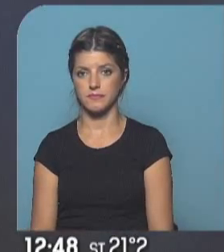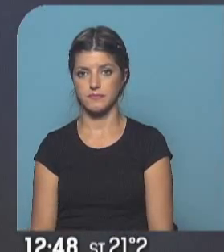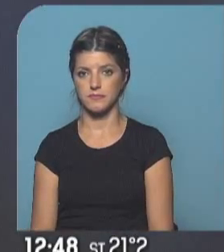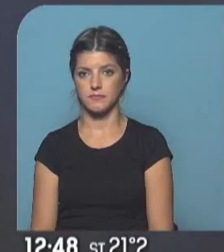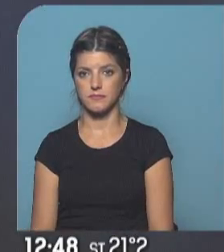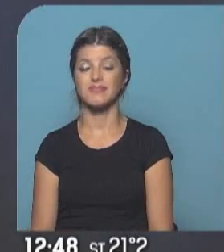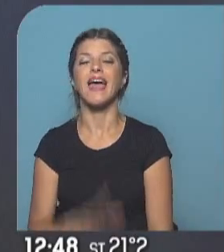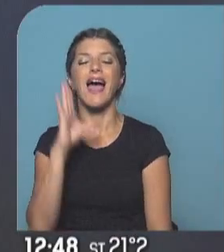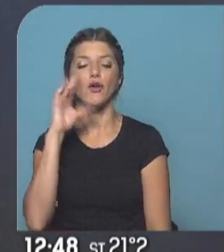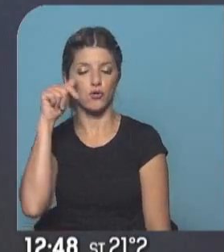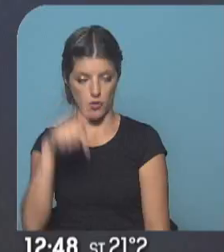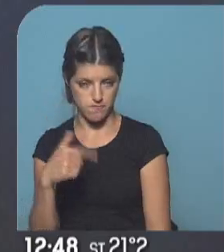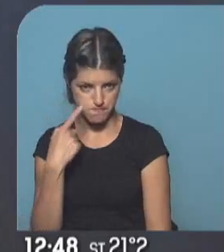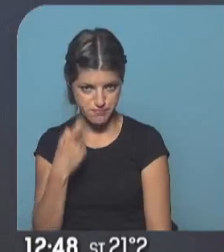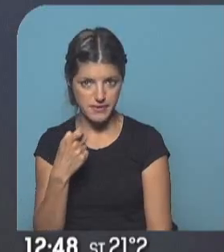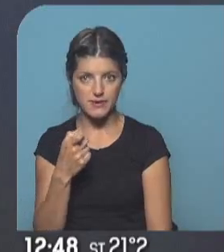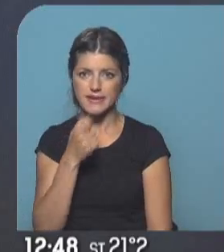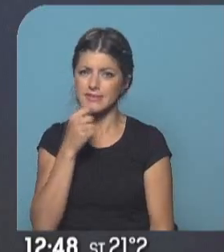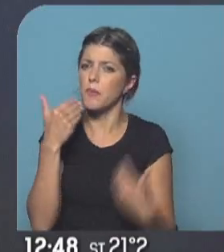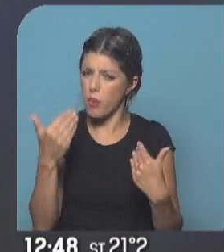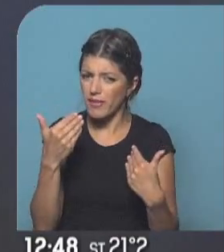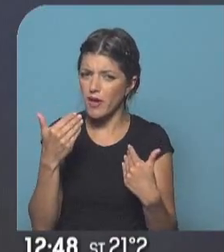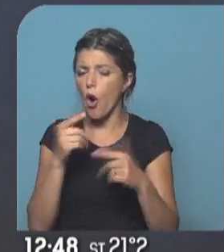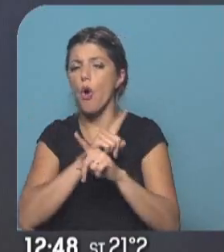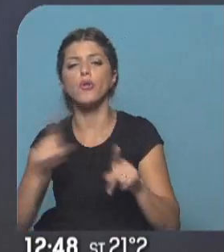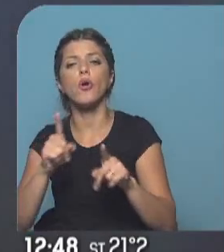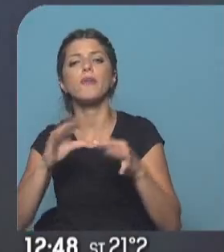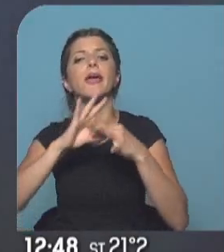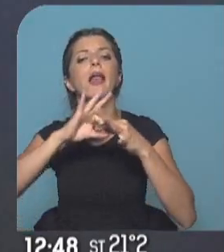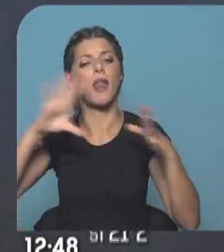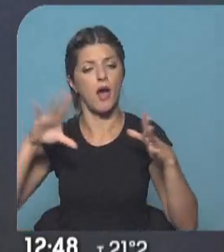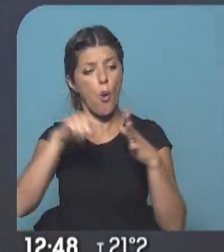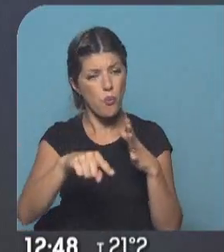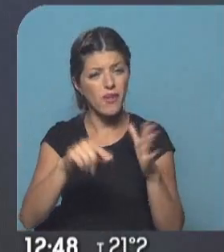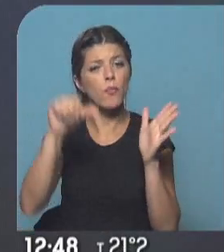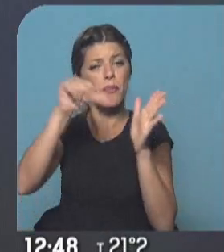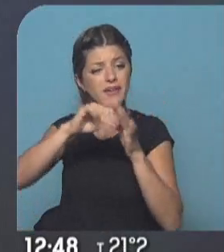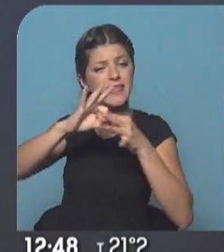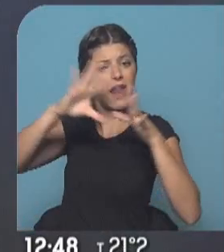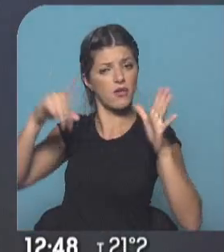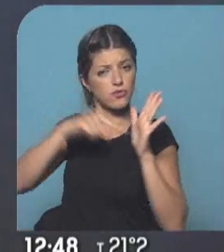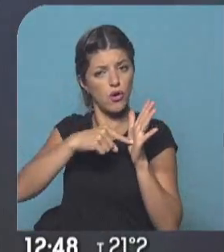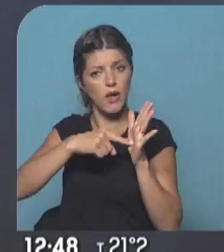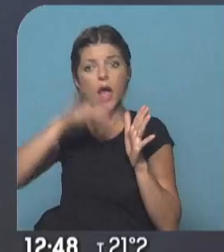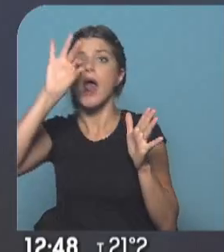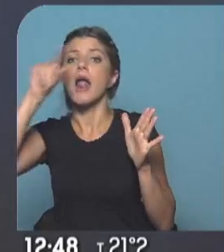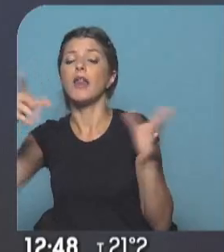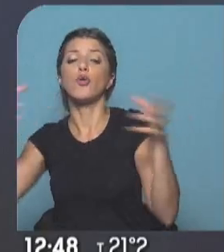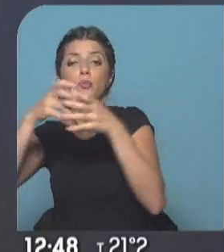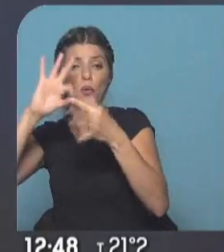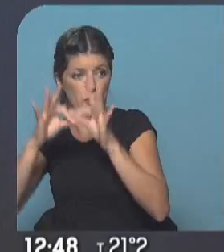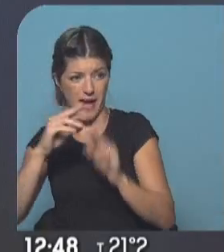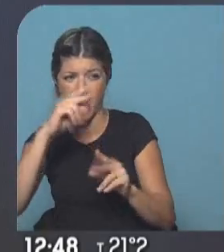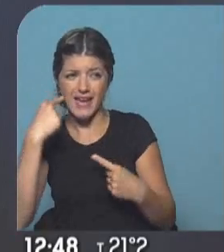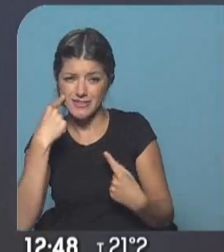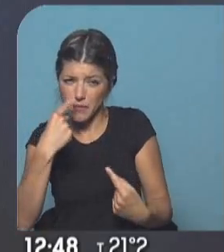días, y es la cuestión de si se puede o no se puede sostener sola, si la Unión Europea la acepta o no lo acepta. Al